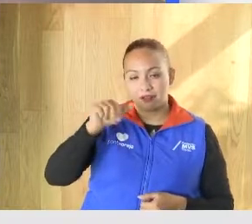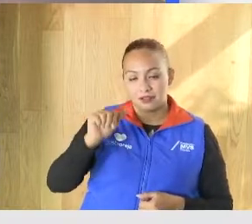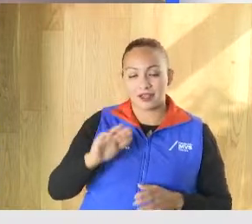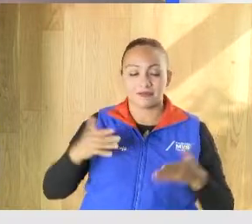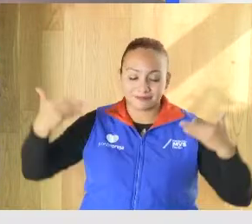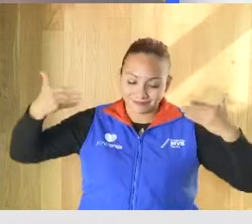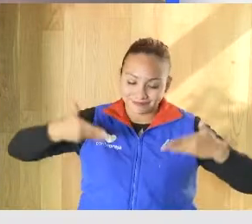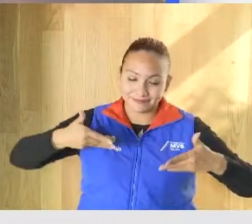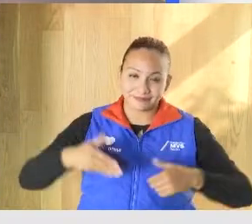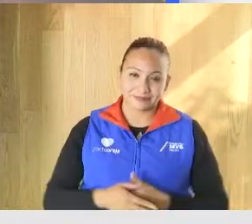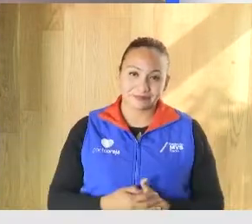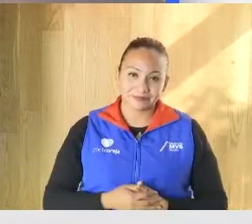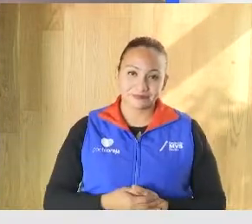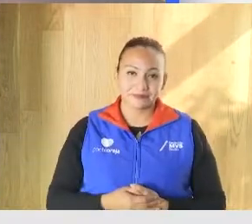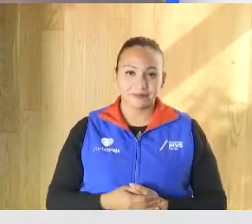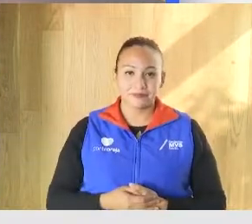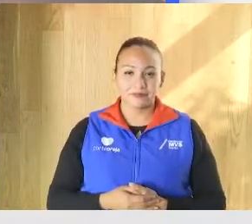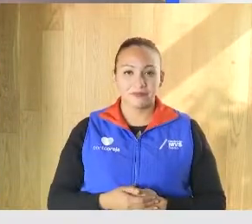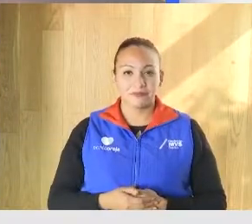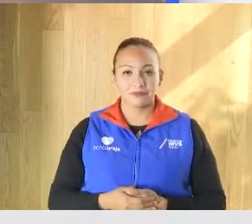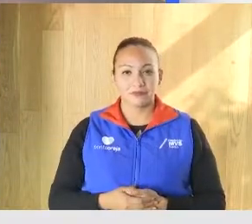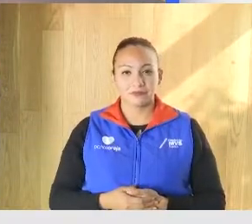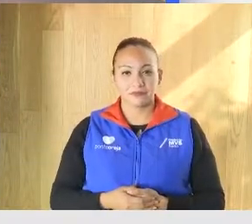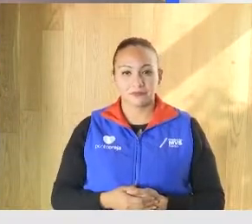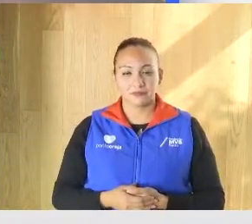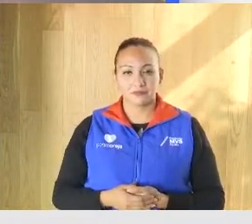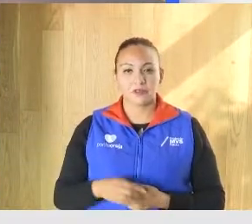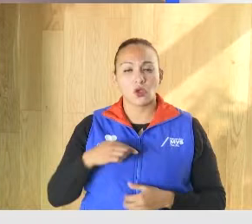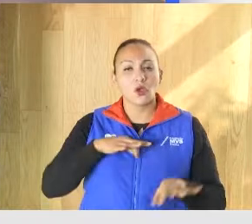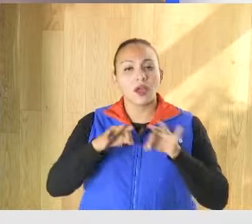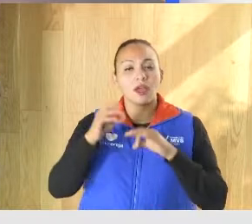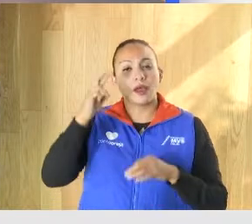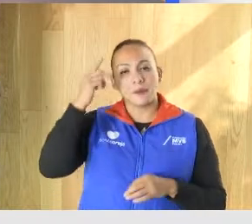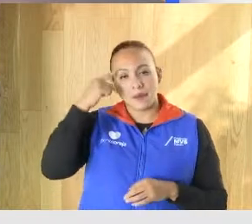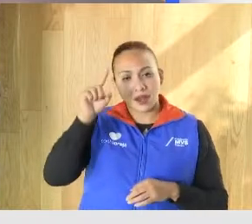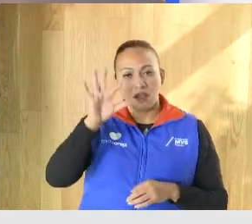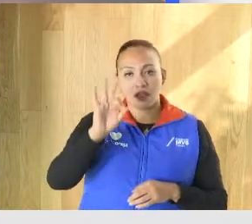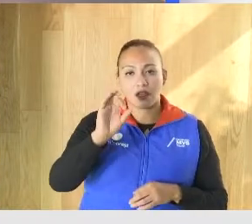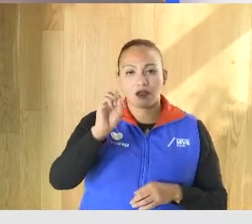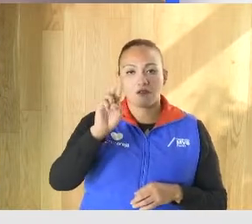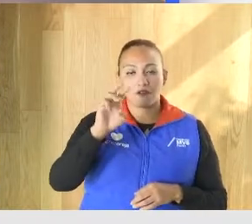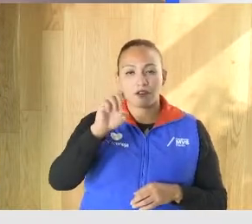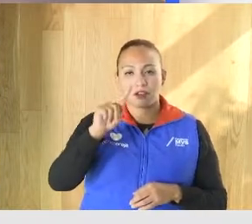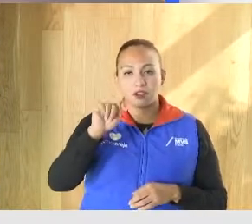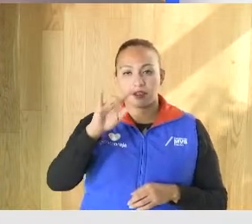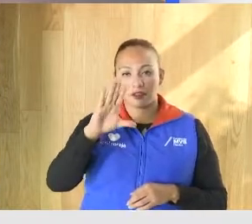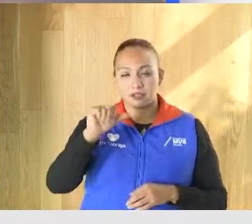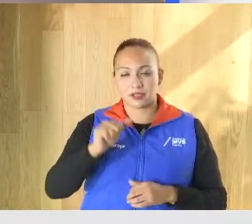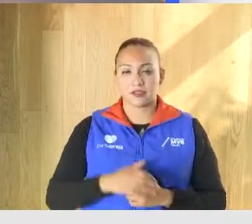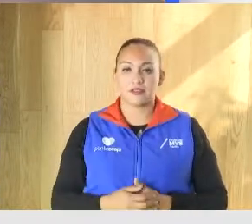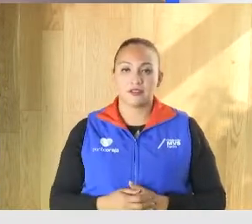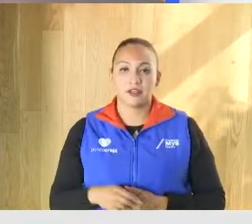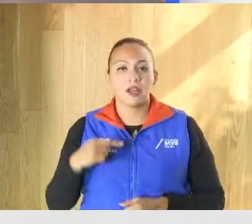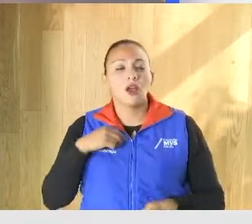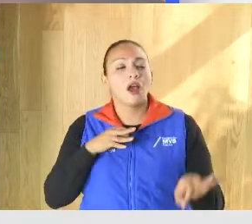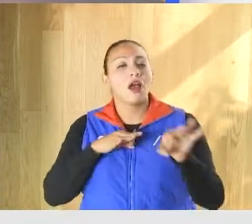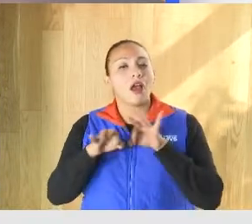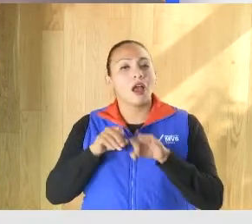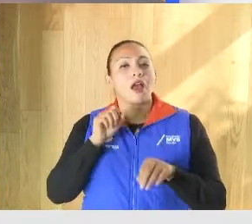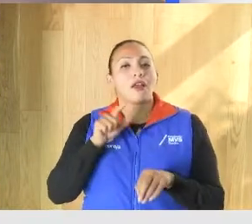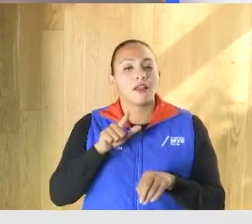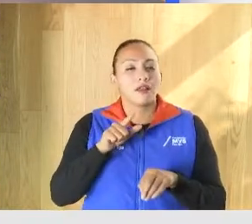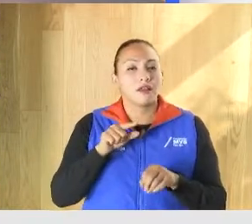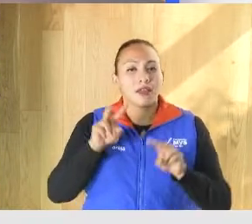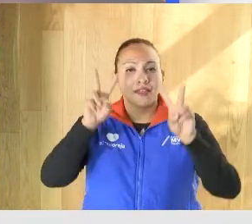presentado. Yo trabajo para Forética, soy la responsable del área internacional de Forética y además trabajo en el